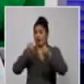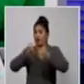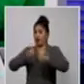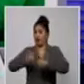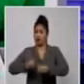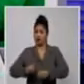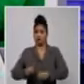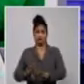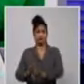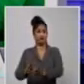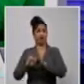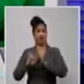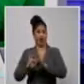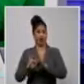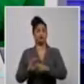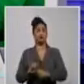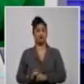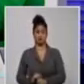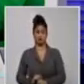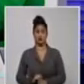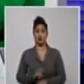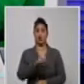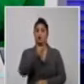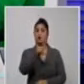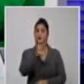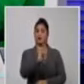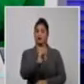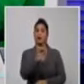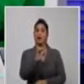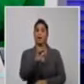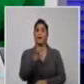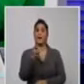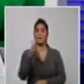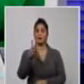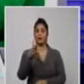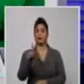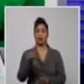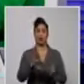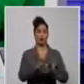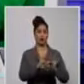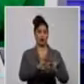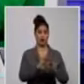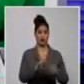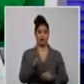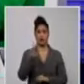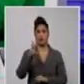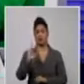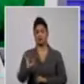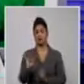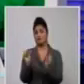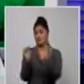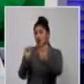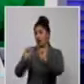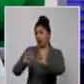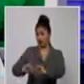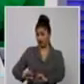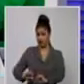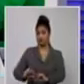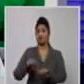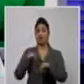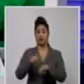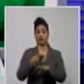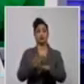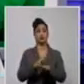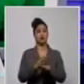21 graves, lo cual, reitero, traduce la severidad del cuadro clínico